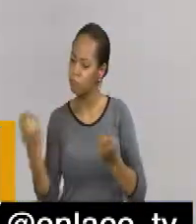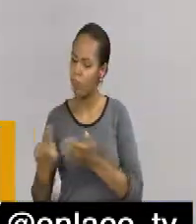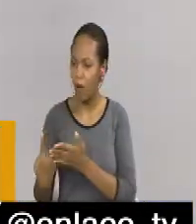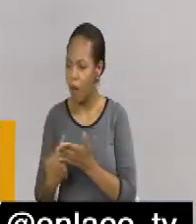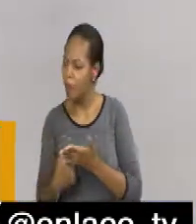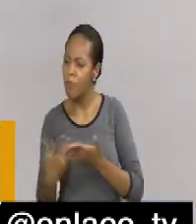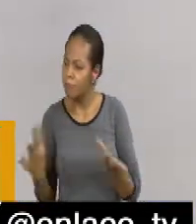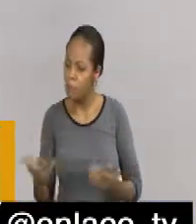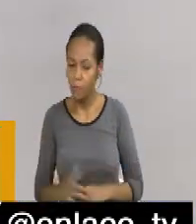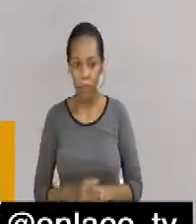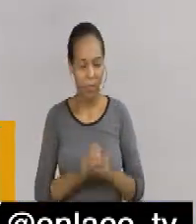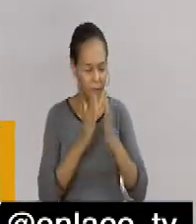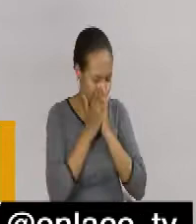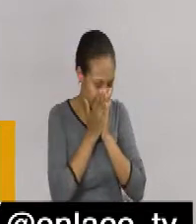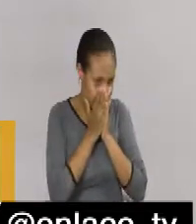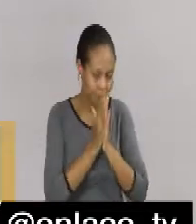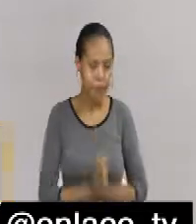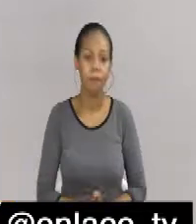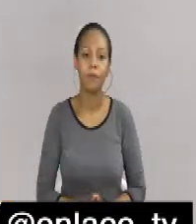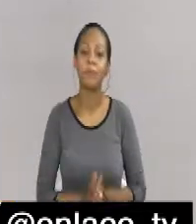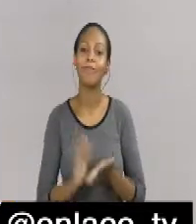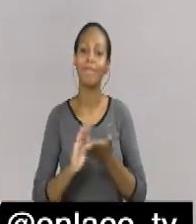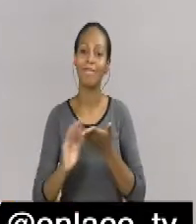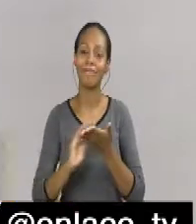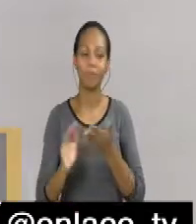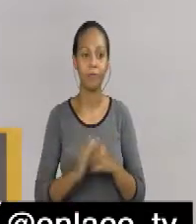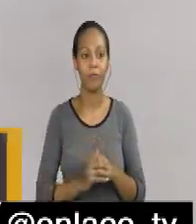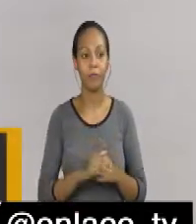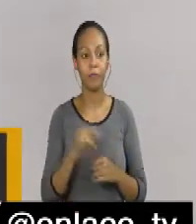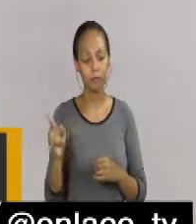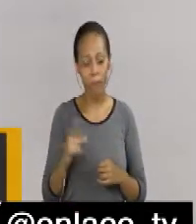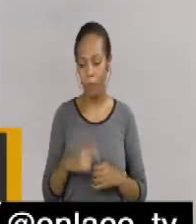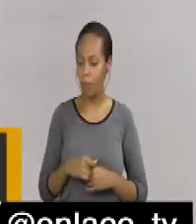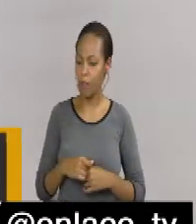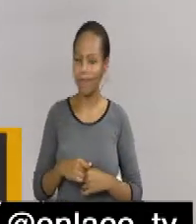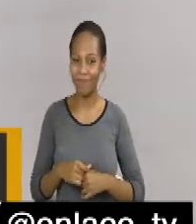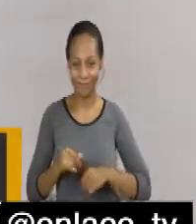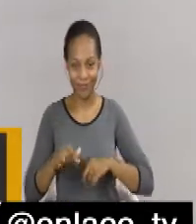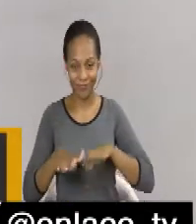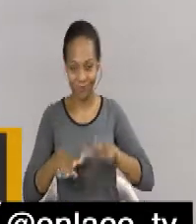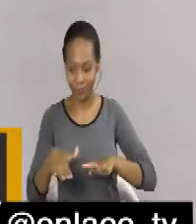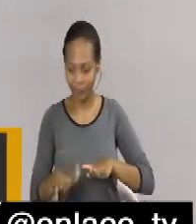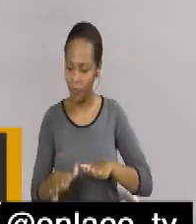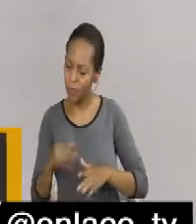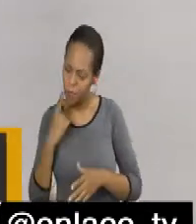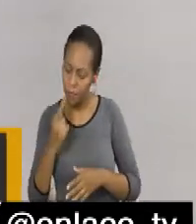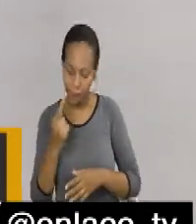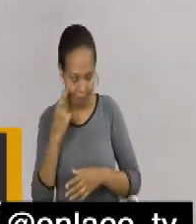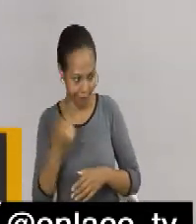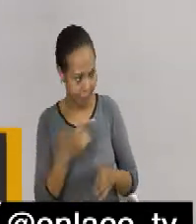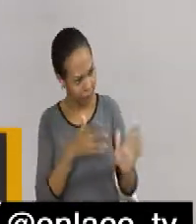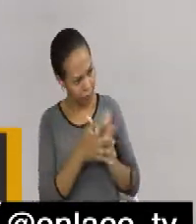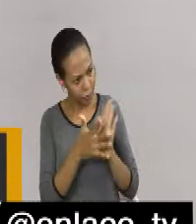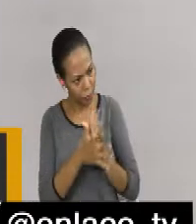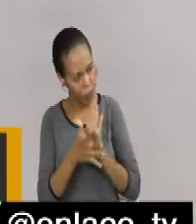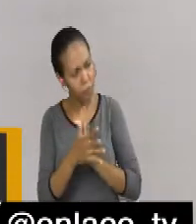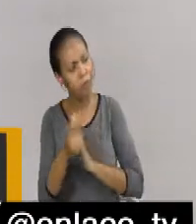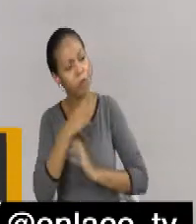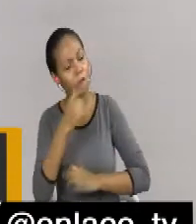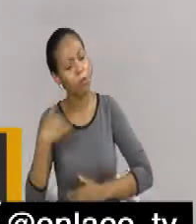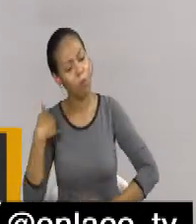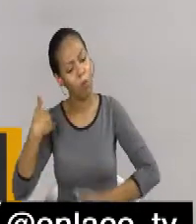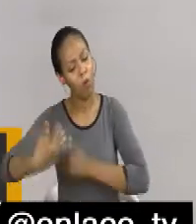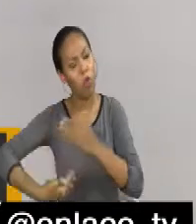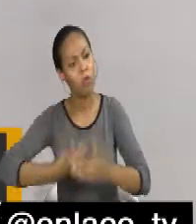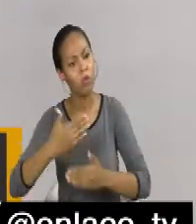se realiza pues por solicitud de la Registraduría con el ánimo de conocer en qué va todo el proceso de lo que es este mecanismo